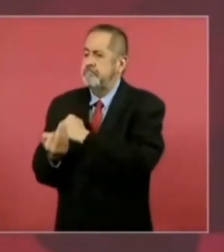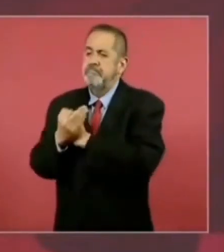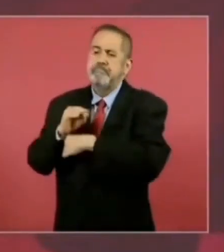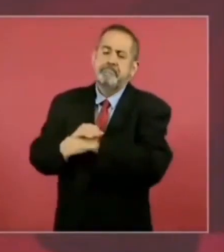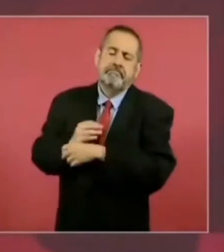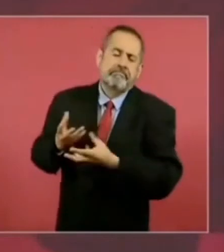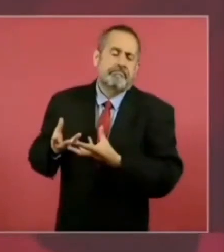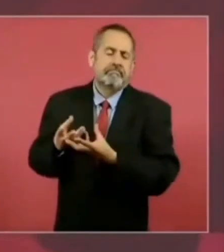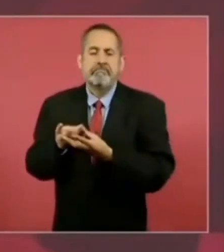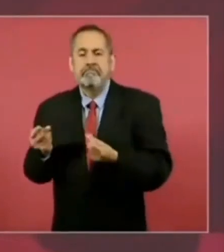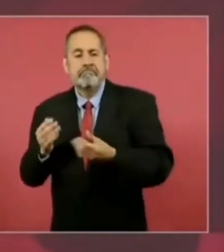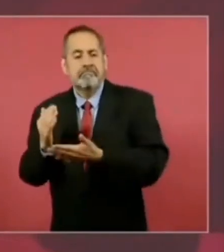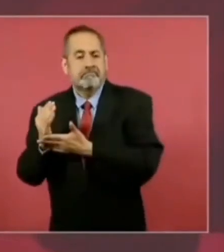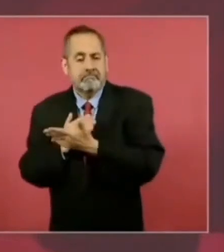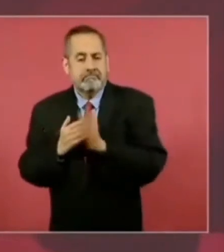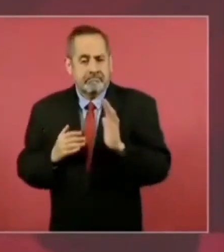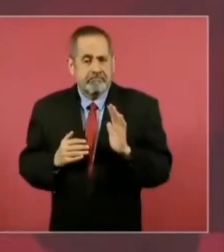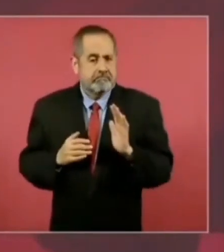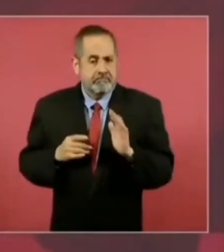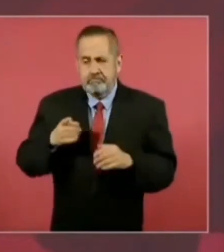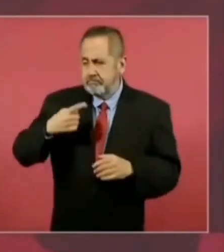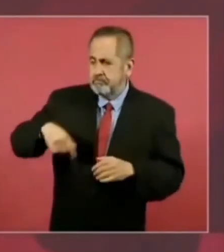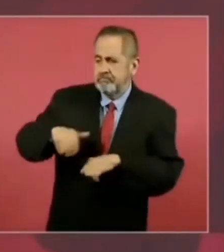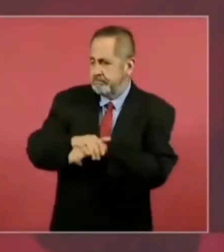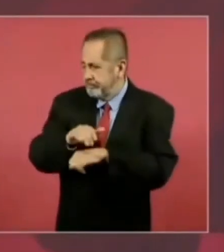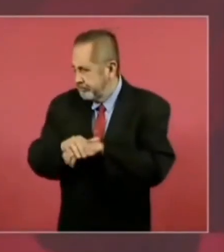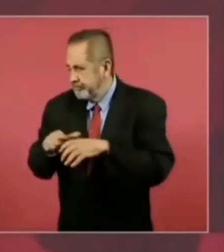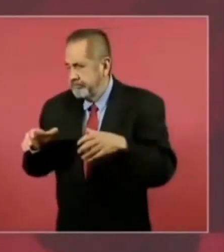en la escuela, con los amigos,